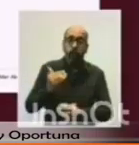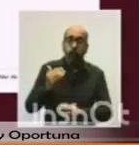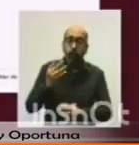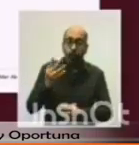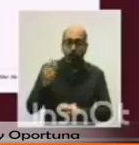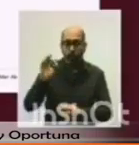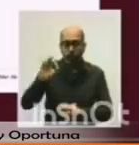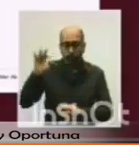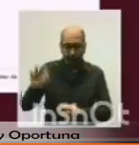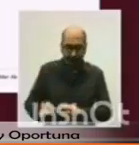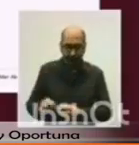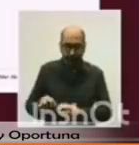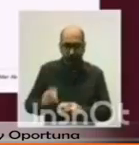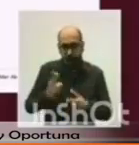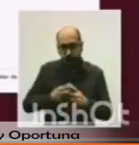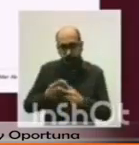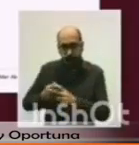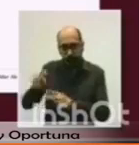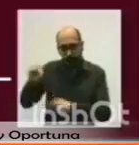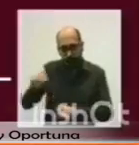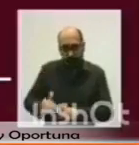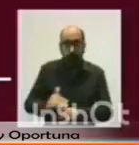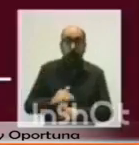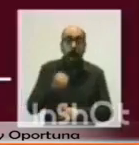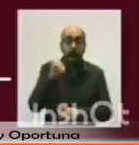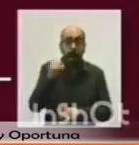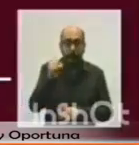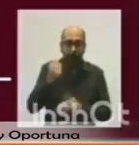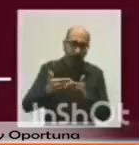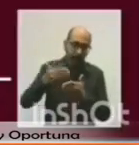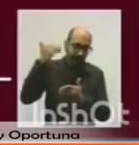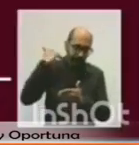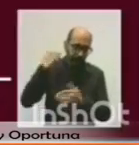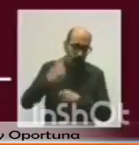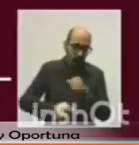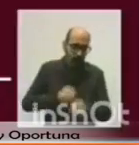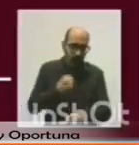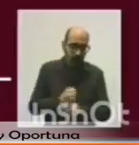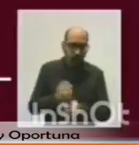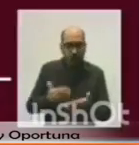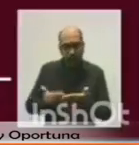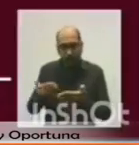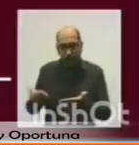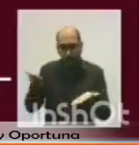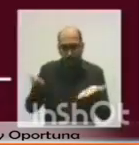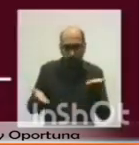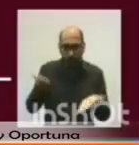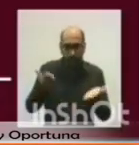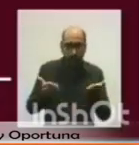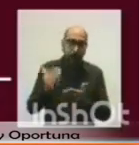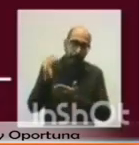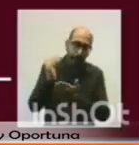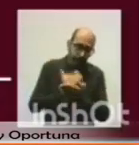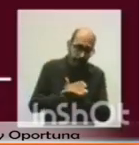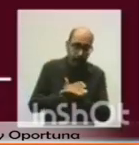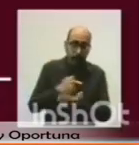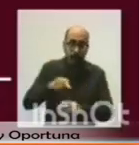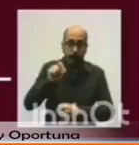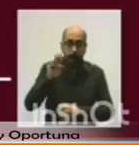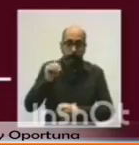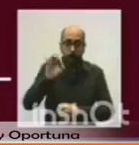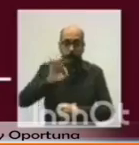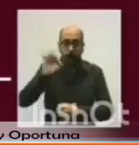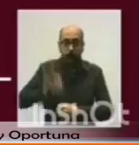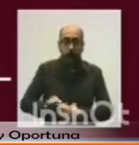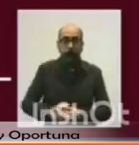4.66. Y comparado los septiembres, aquí tenemos el porcentaje, una reducción del